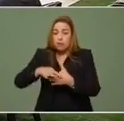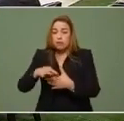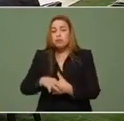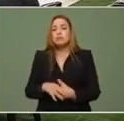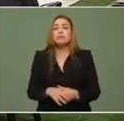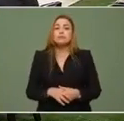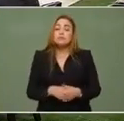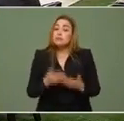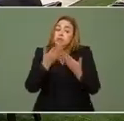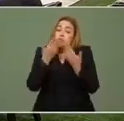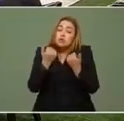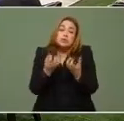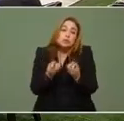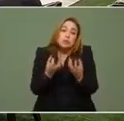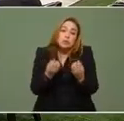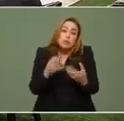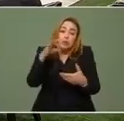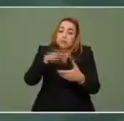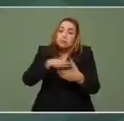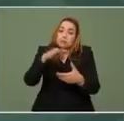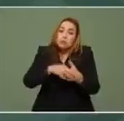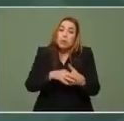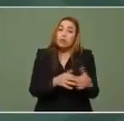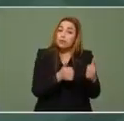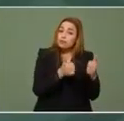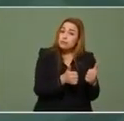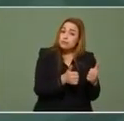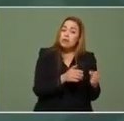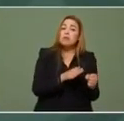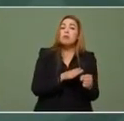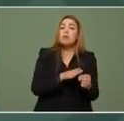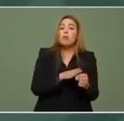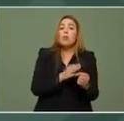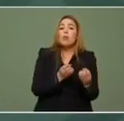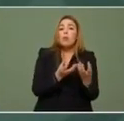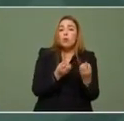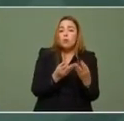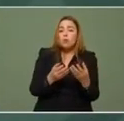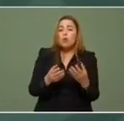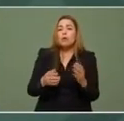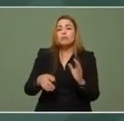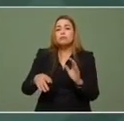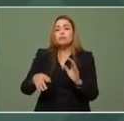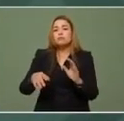No sé cuántos votos fueron a favor, cuántos en contra.